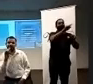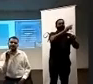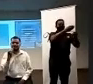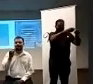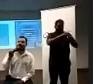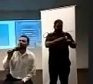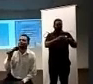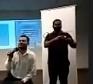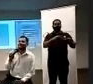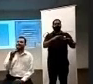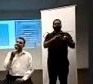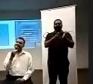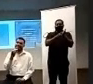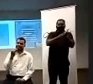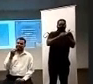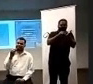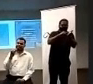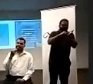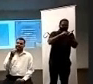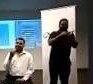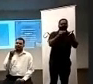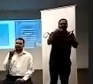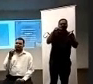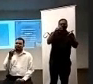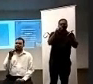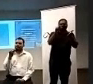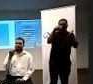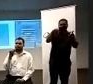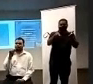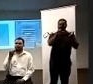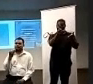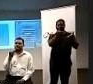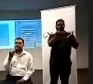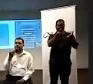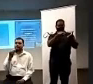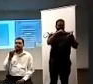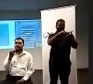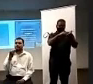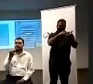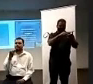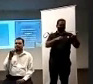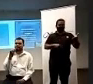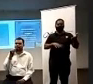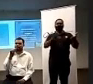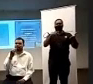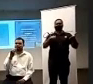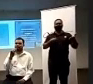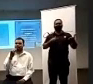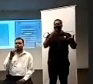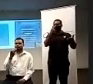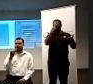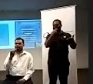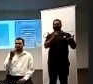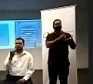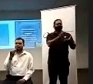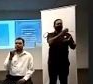Reitero, que tengo la posibilidad de tener a alguien que probablemente me pueda asistir, me pueda ayudar, pero no es realidad, porque